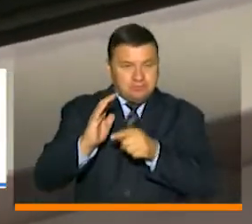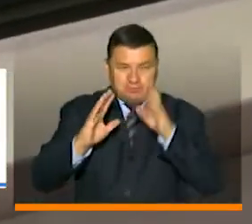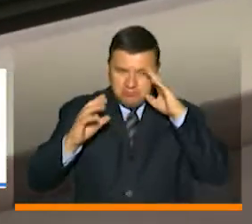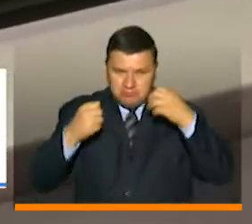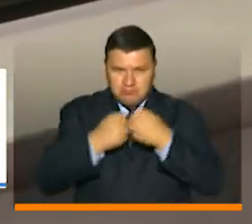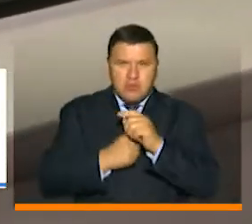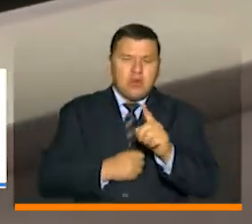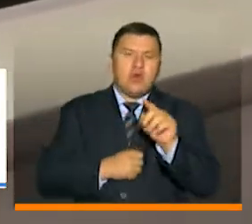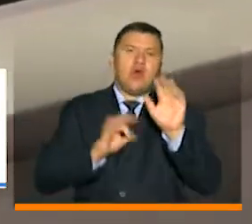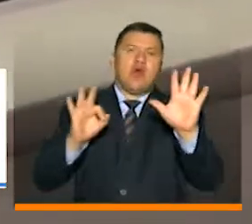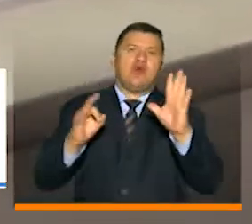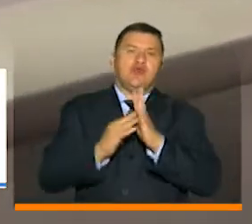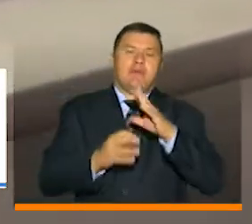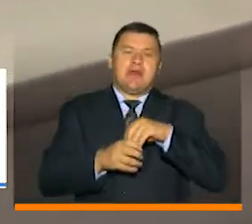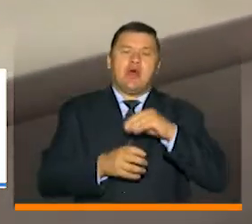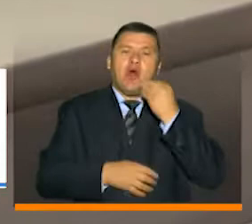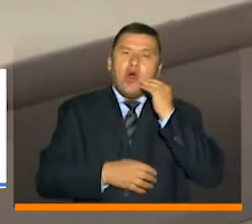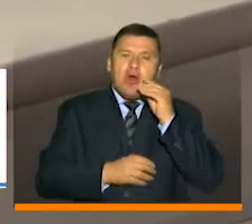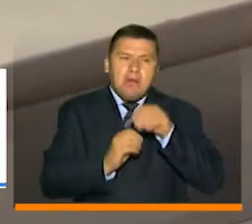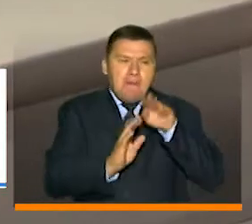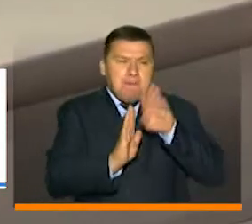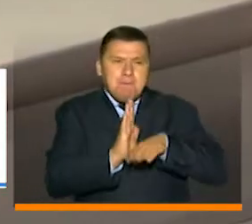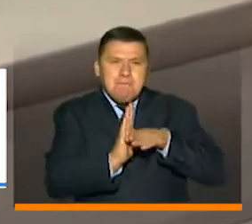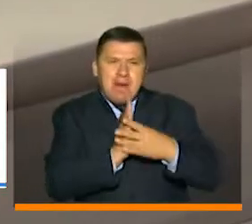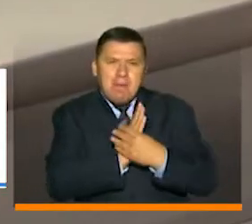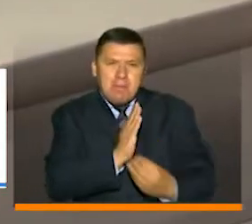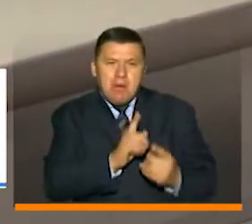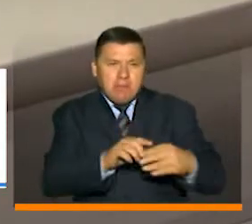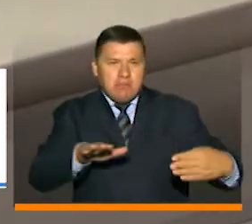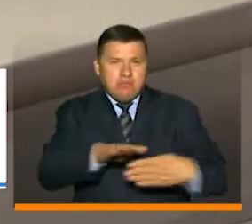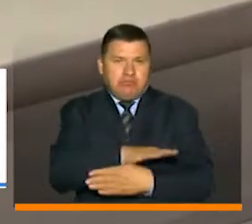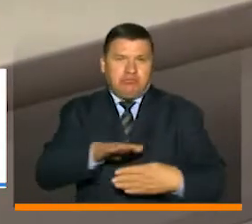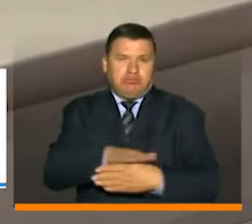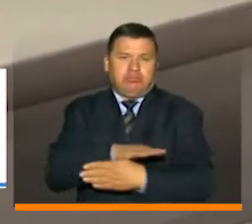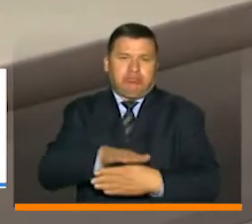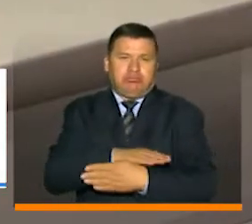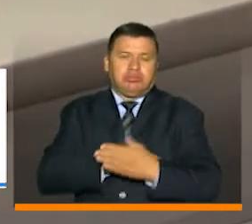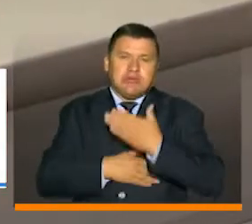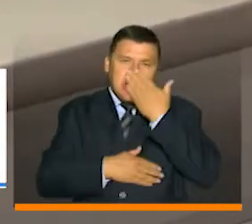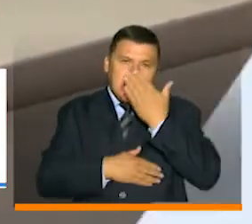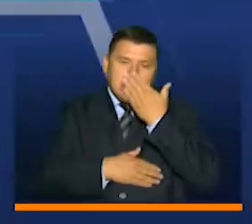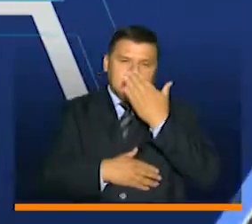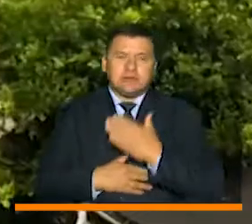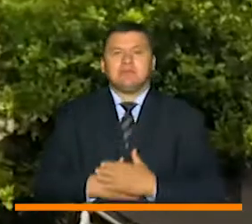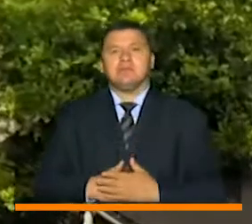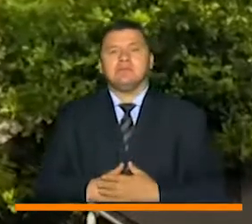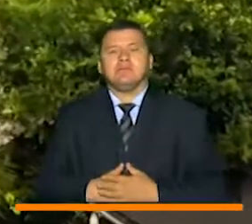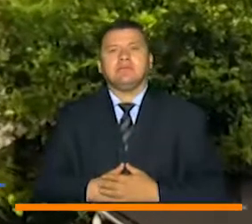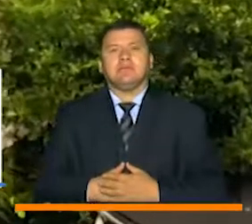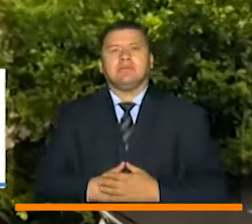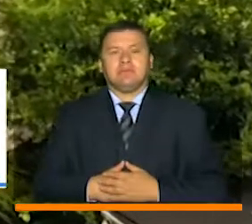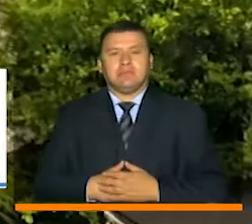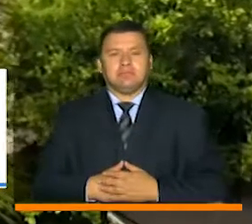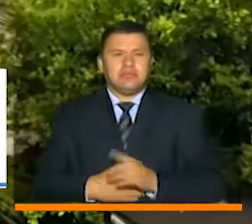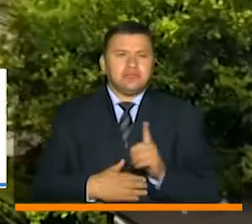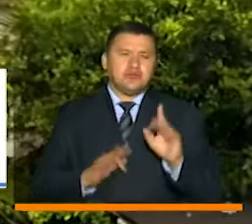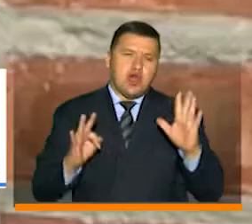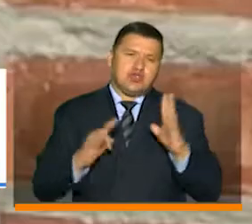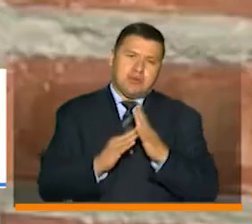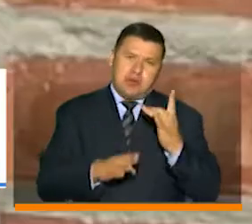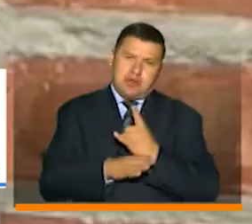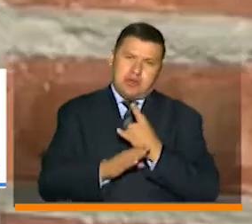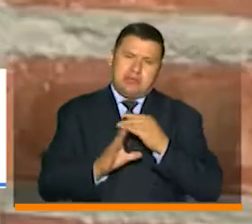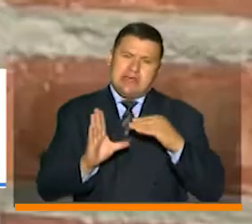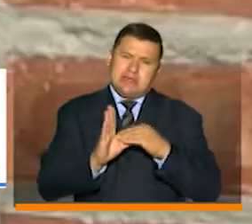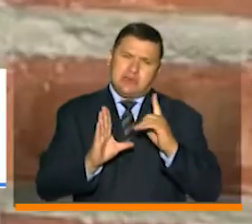a más de 8.000 hogares de bajos recursos acceder al servicio de gas natural. Más de 8.000 usuarios